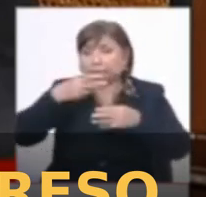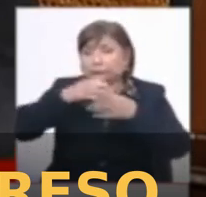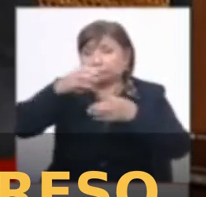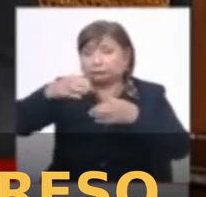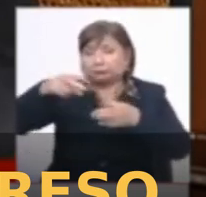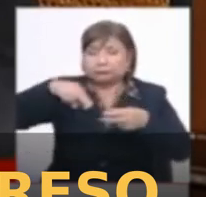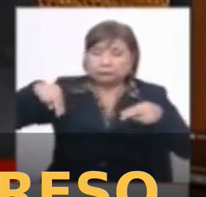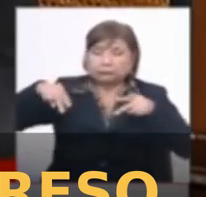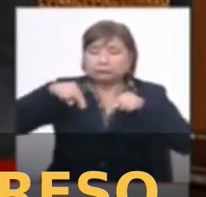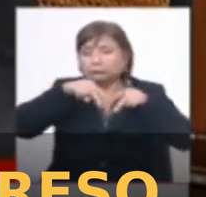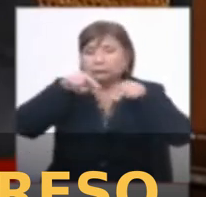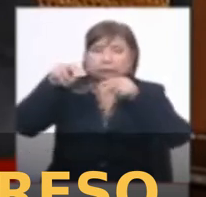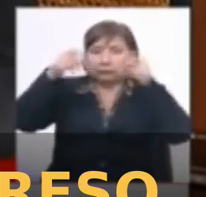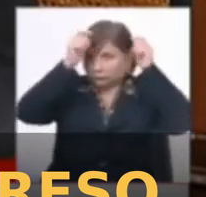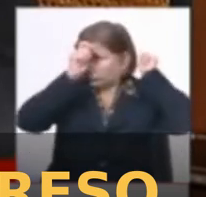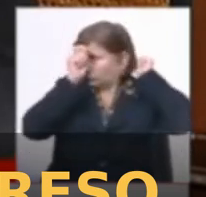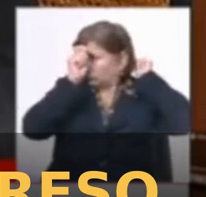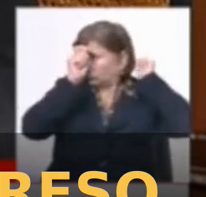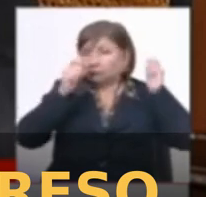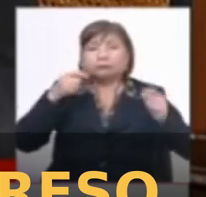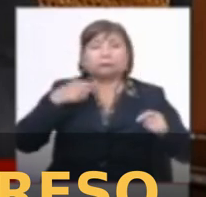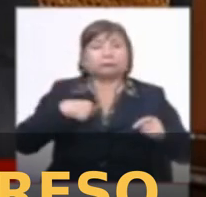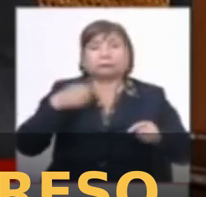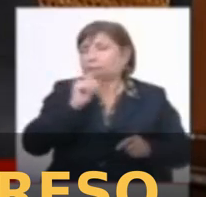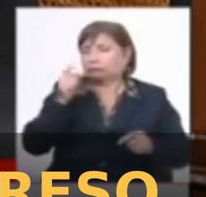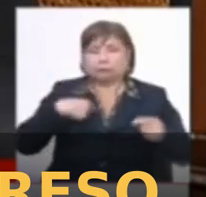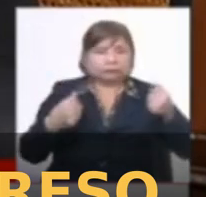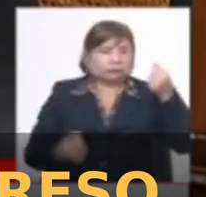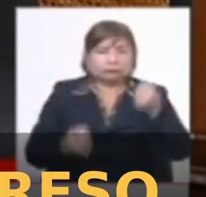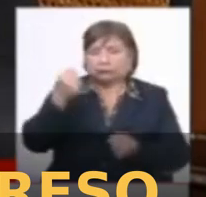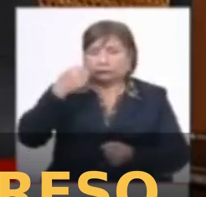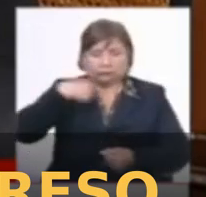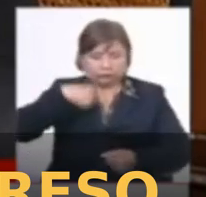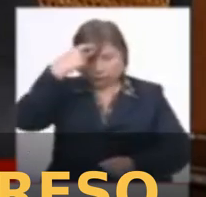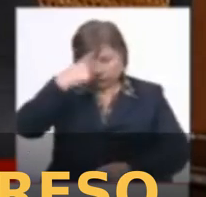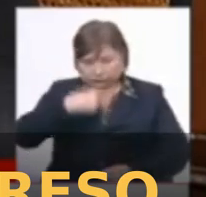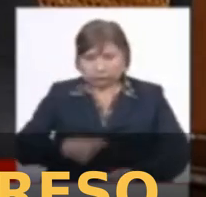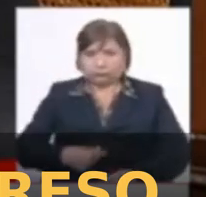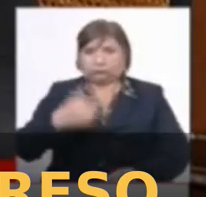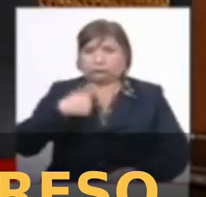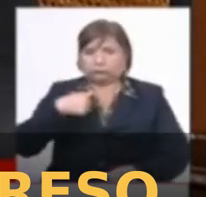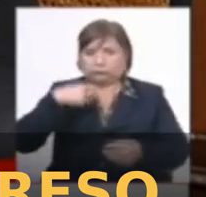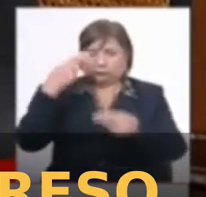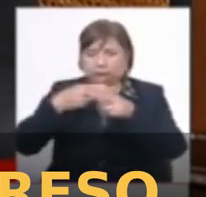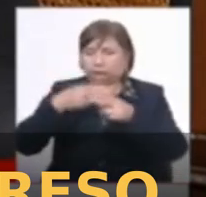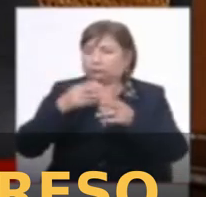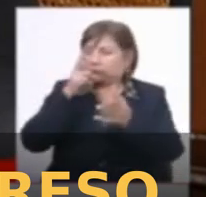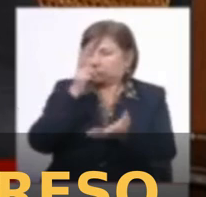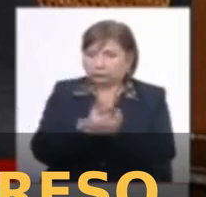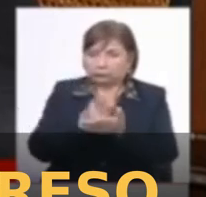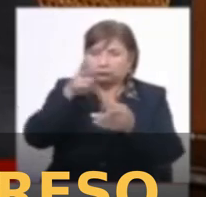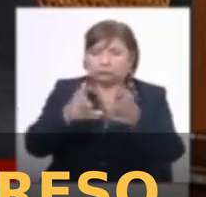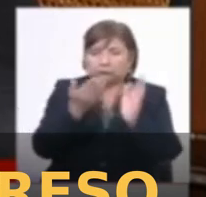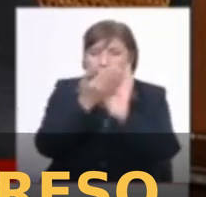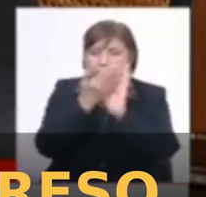bajan caminando, se ponen gorritos. Yo he ido con mi auto personal que está a mi nombre y me he estacionado en la puerta